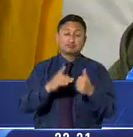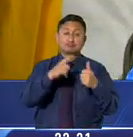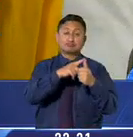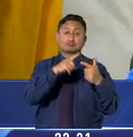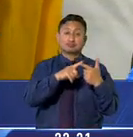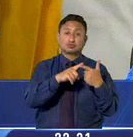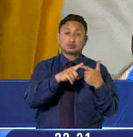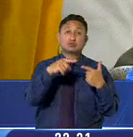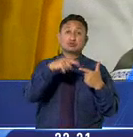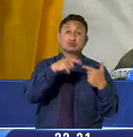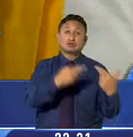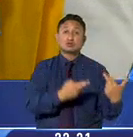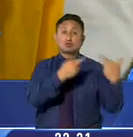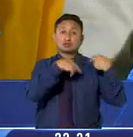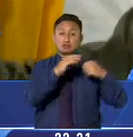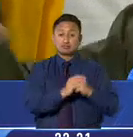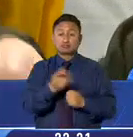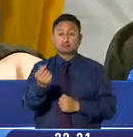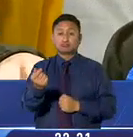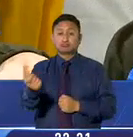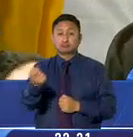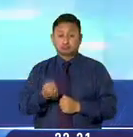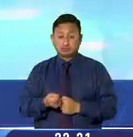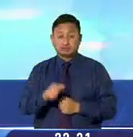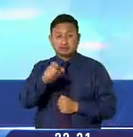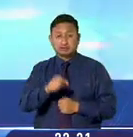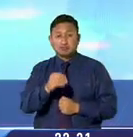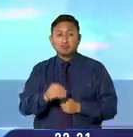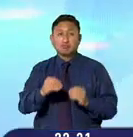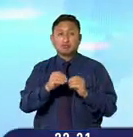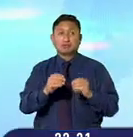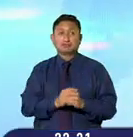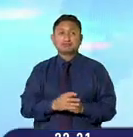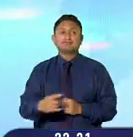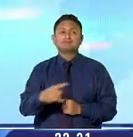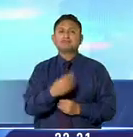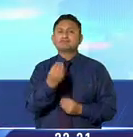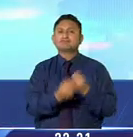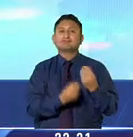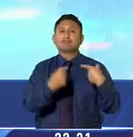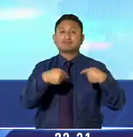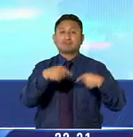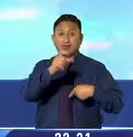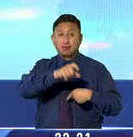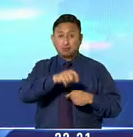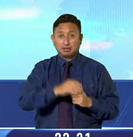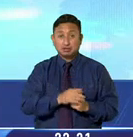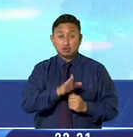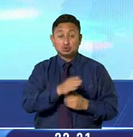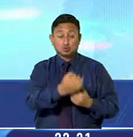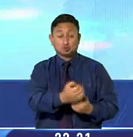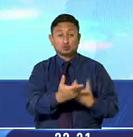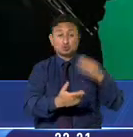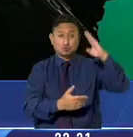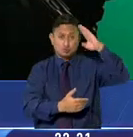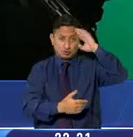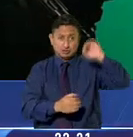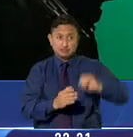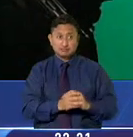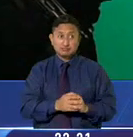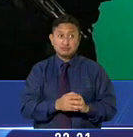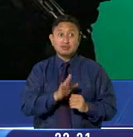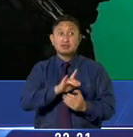encargarían de lo que es el cobro y la captación. La presunta red dedicada al tráfico de personas, según el informe policial, utilizaba el